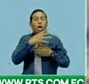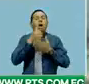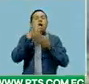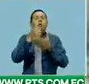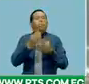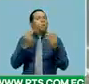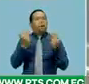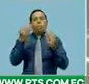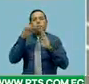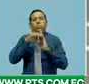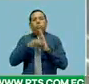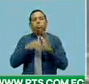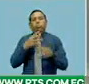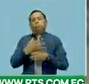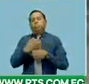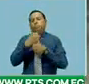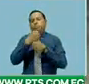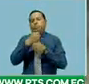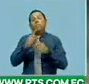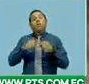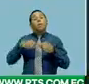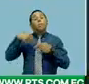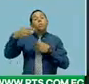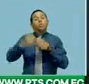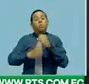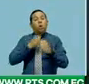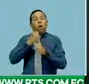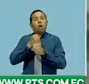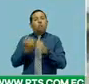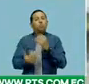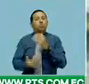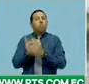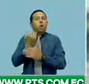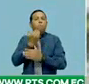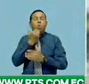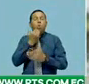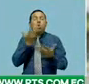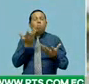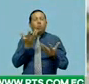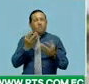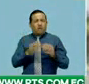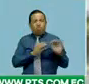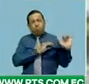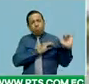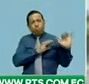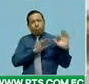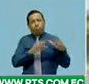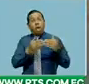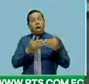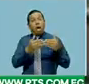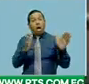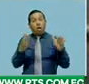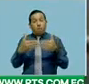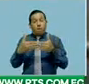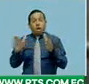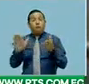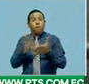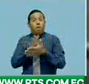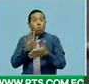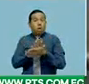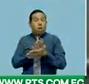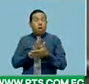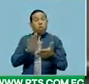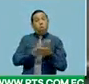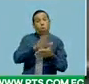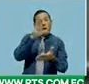Para el próximo año son nuevos los retos a los que se enfrentará la educación con el regreso presencial a las instituciones educativas. Cabe señalar que